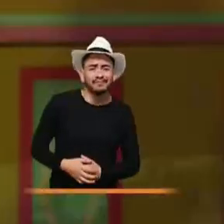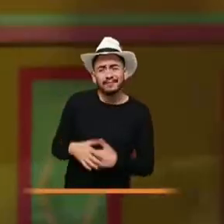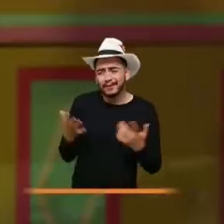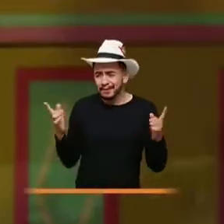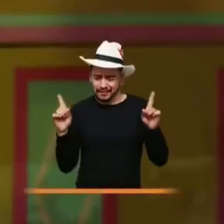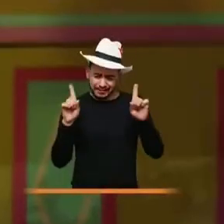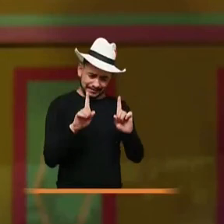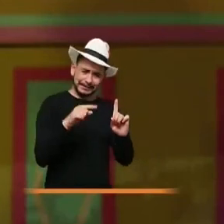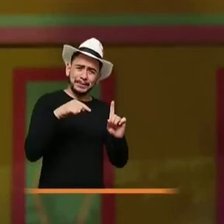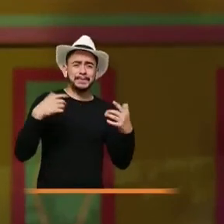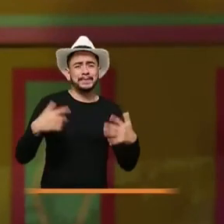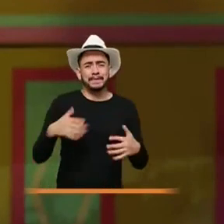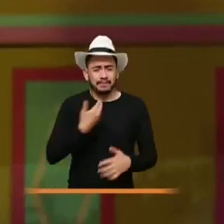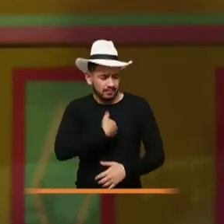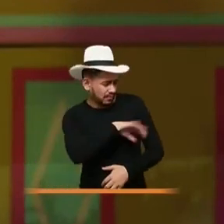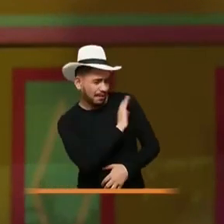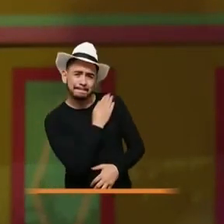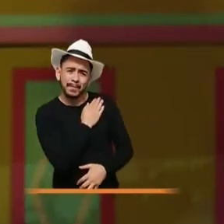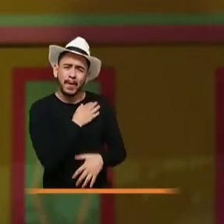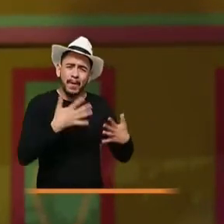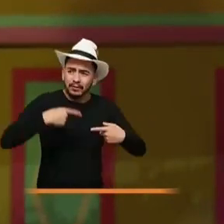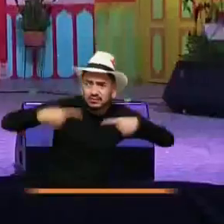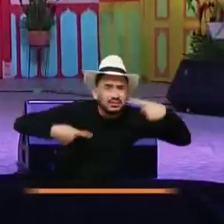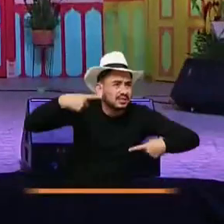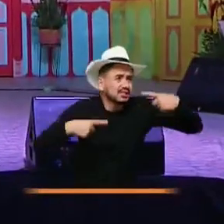es como un duelo de tinta